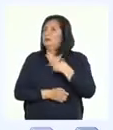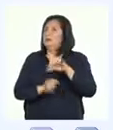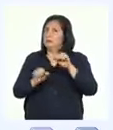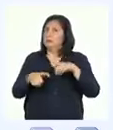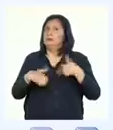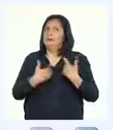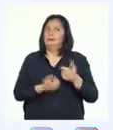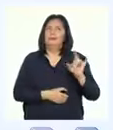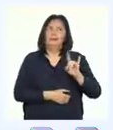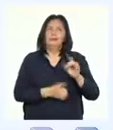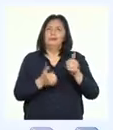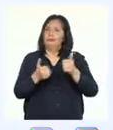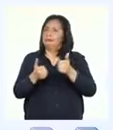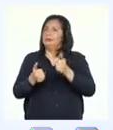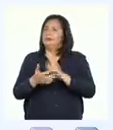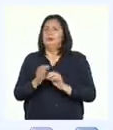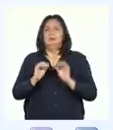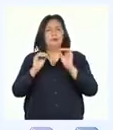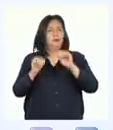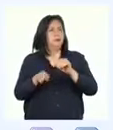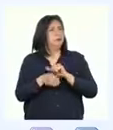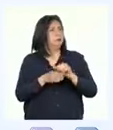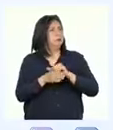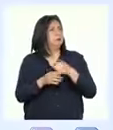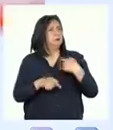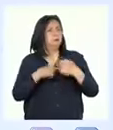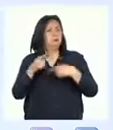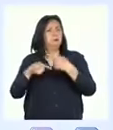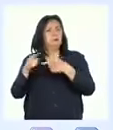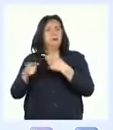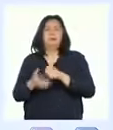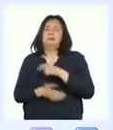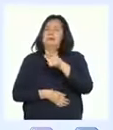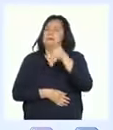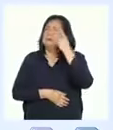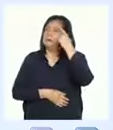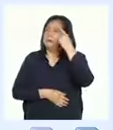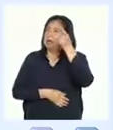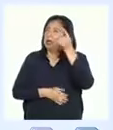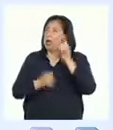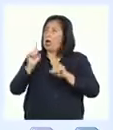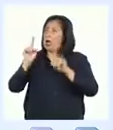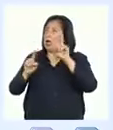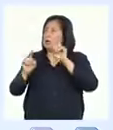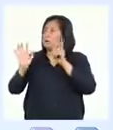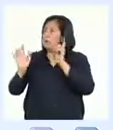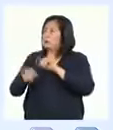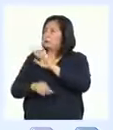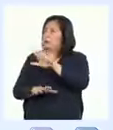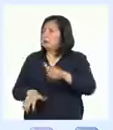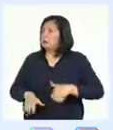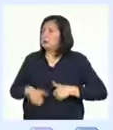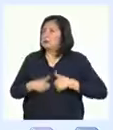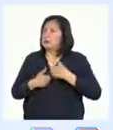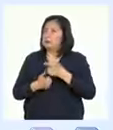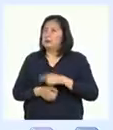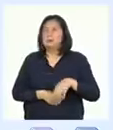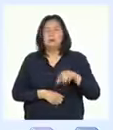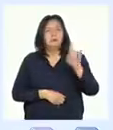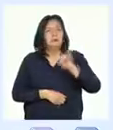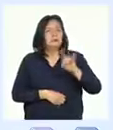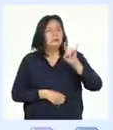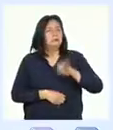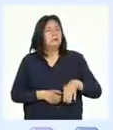útiles que son y pueden aplicarse en situaciones diarias. ¿Se les ocurre algún momento de su vida que